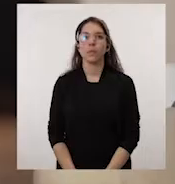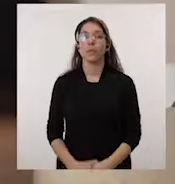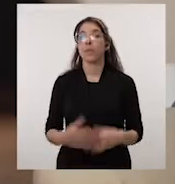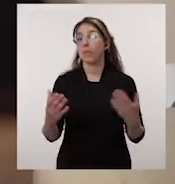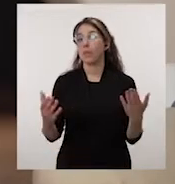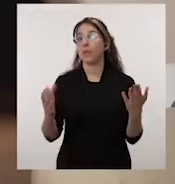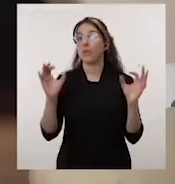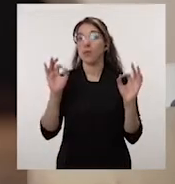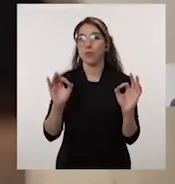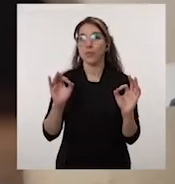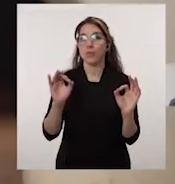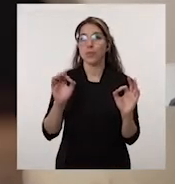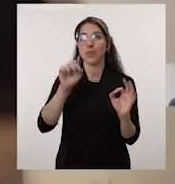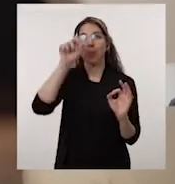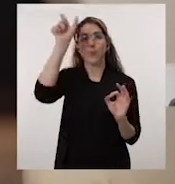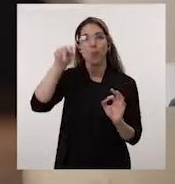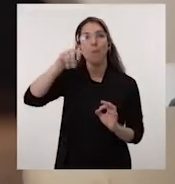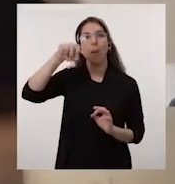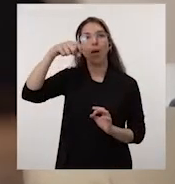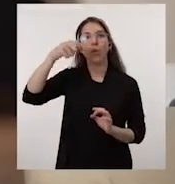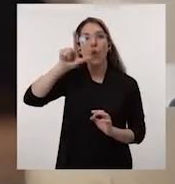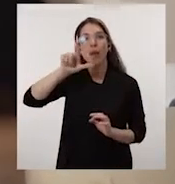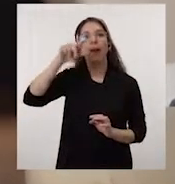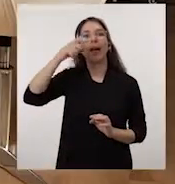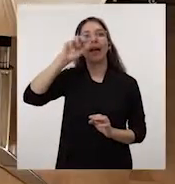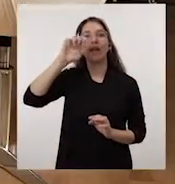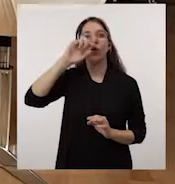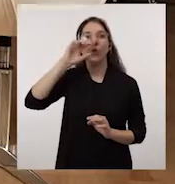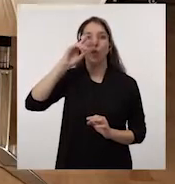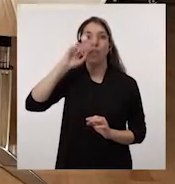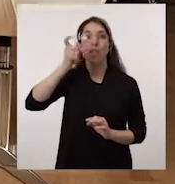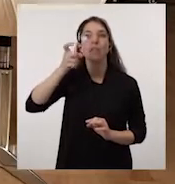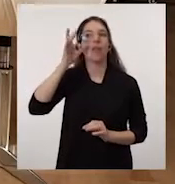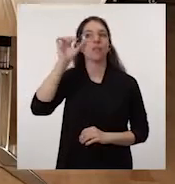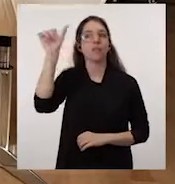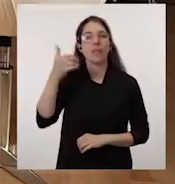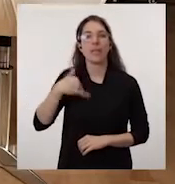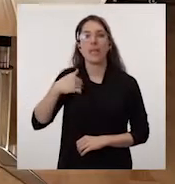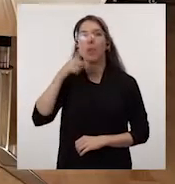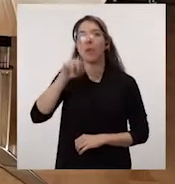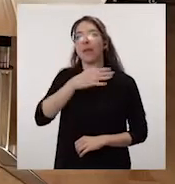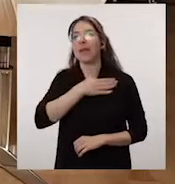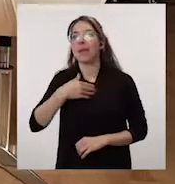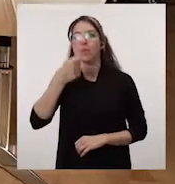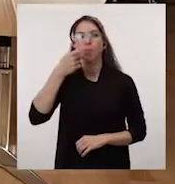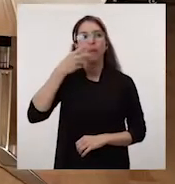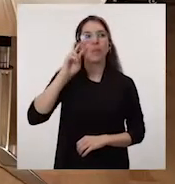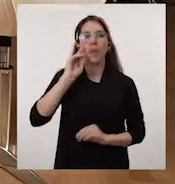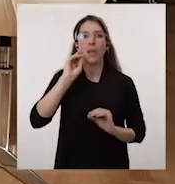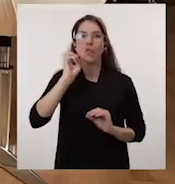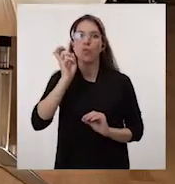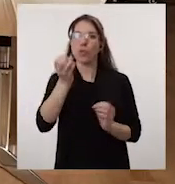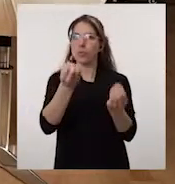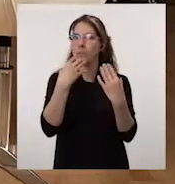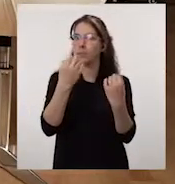acabamos de escuchar a manuel gertrudis pero también queríamos contar con otras perspectivas con otras experiencias y por eso ha